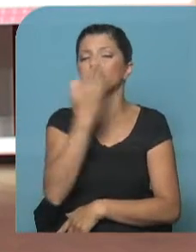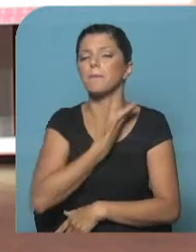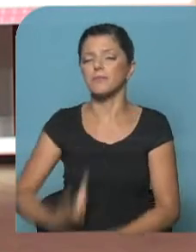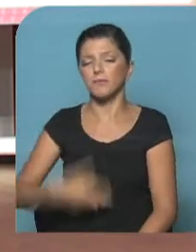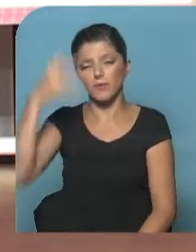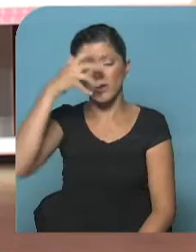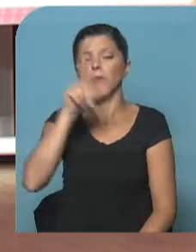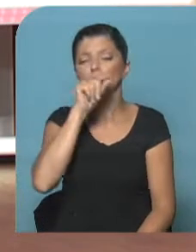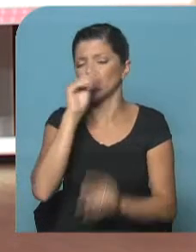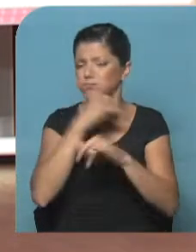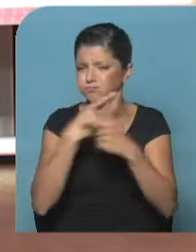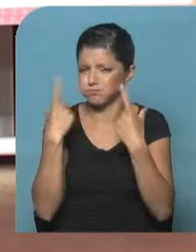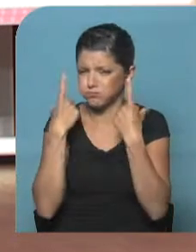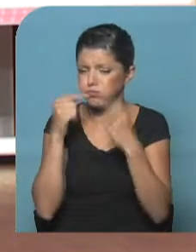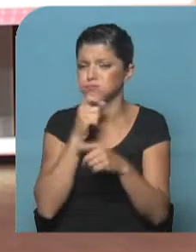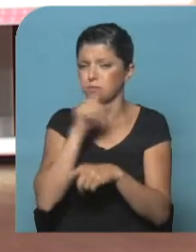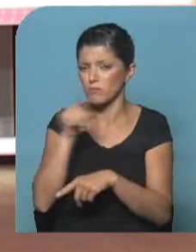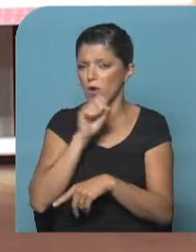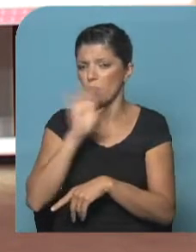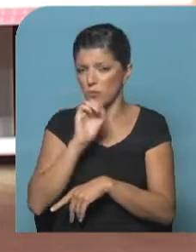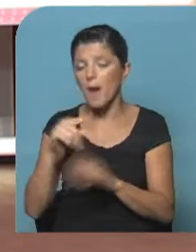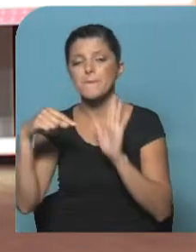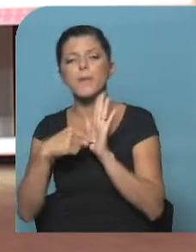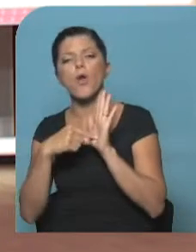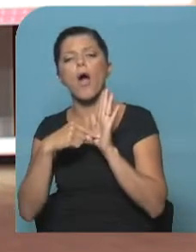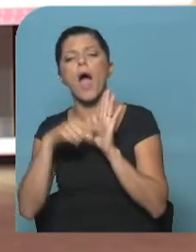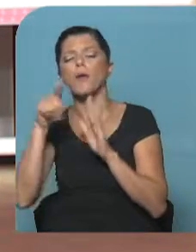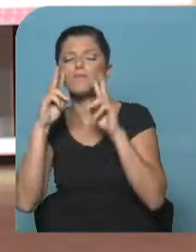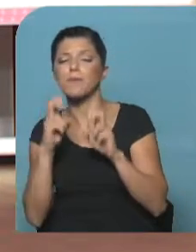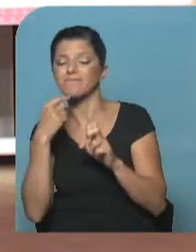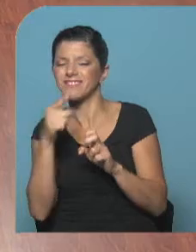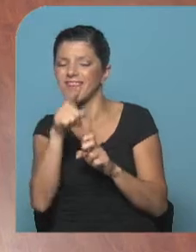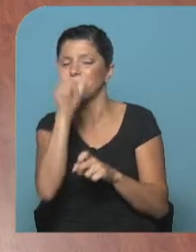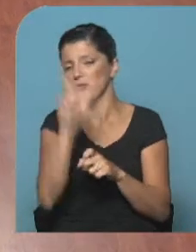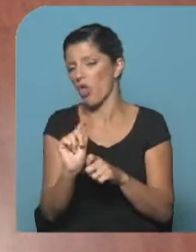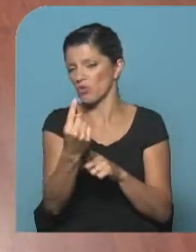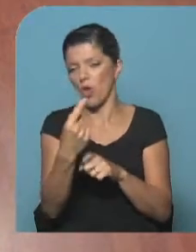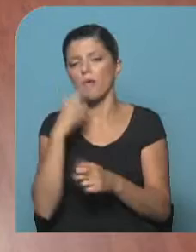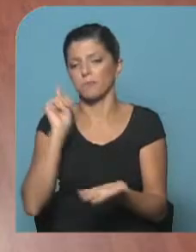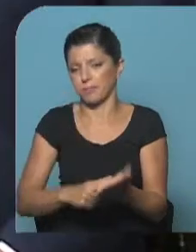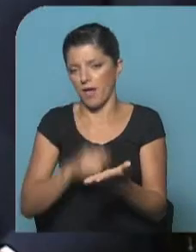embargo, la justicia dice por ahora que el atacante actuó solo. Vemos el informe y lo analizamos.